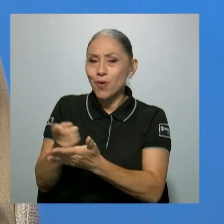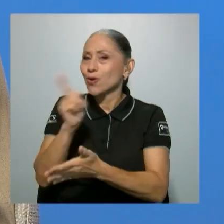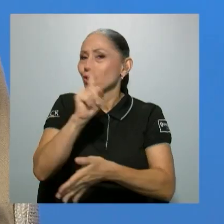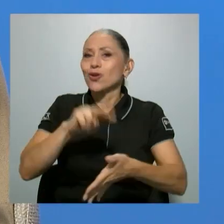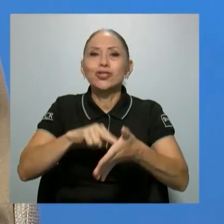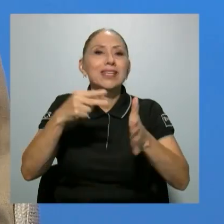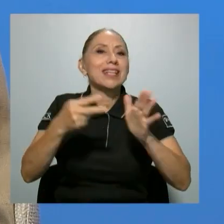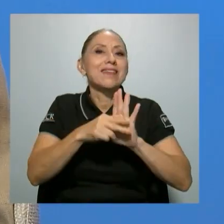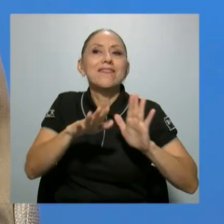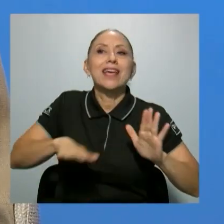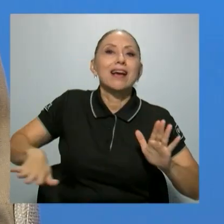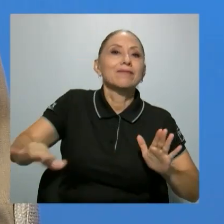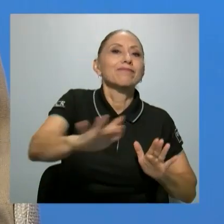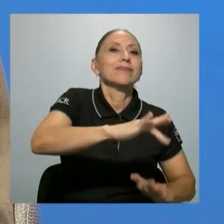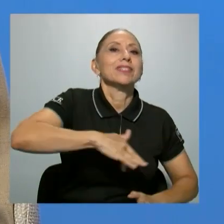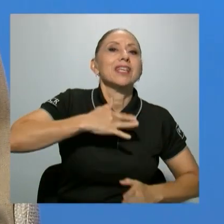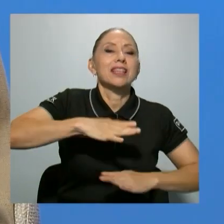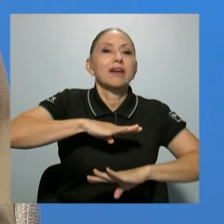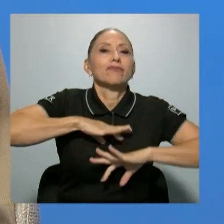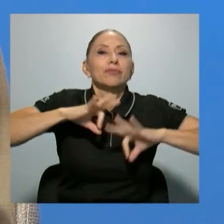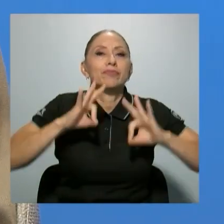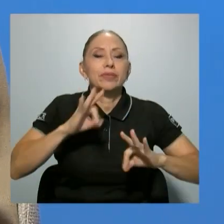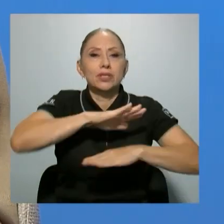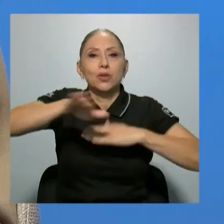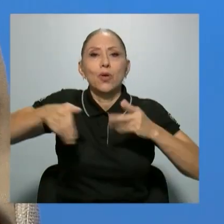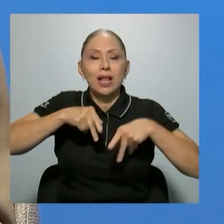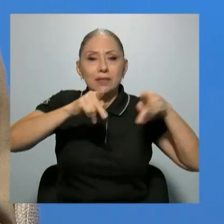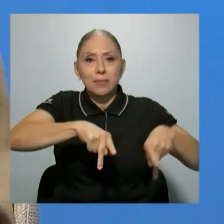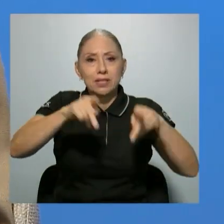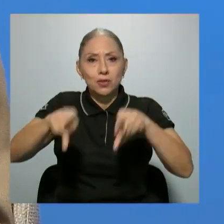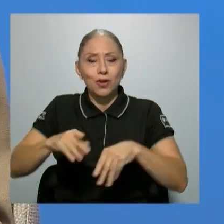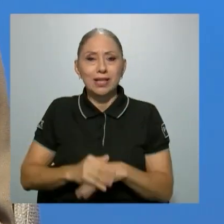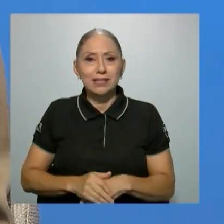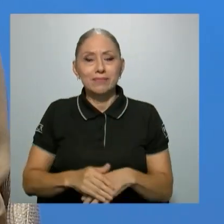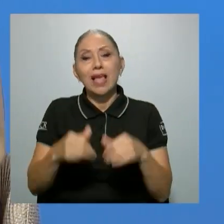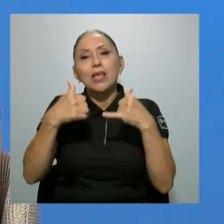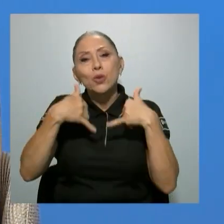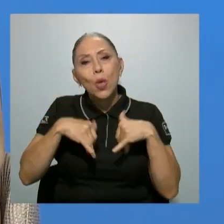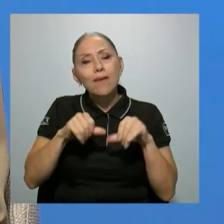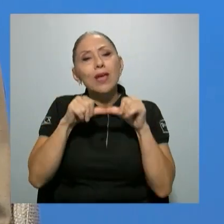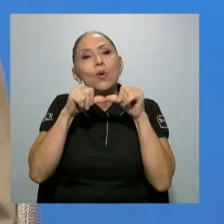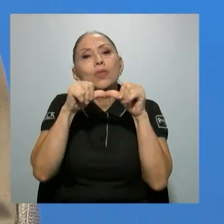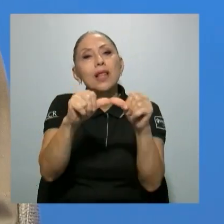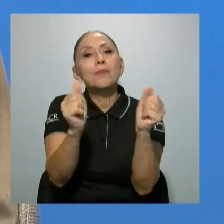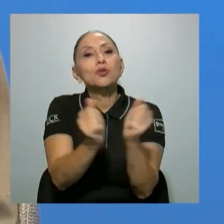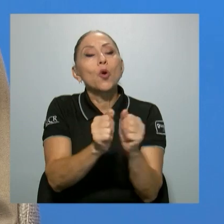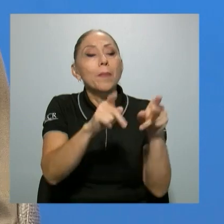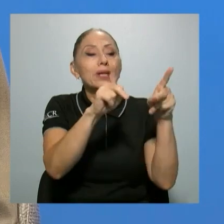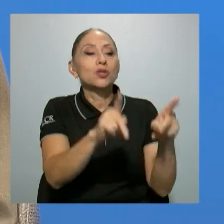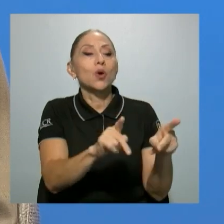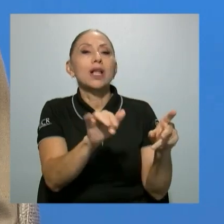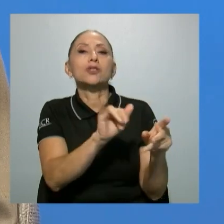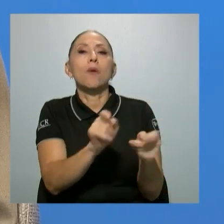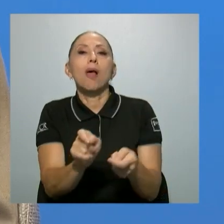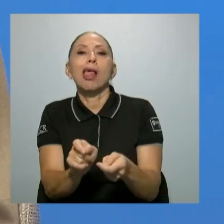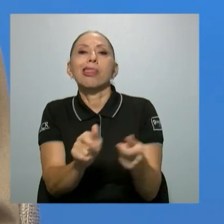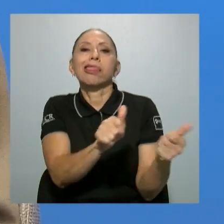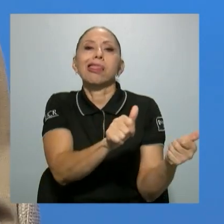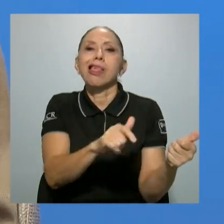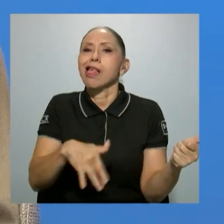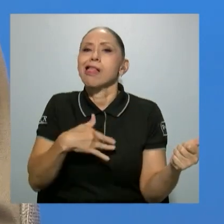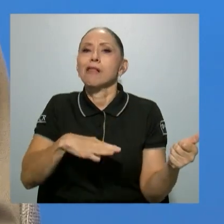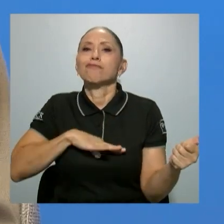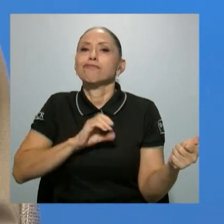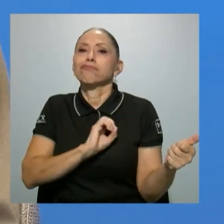por ejemplo, en bienestar para todas las personas. Seguimos teniendo grupos que están excluidos de ese bienestar.